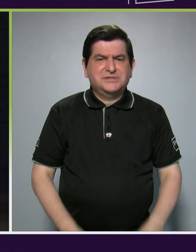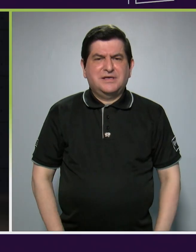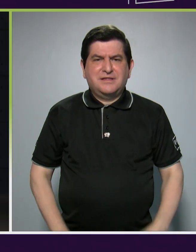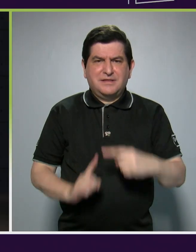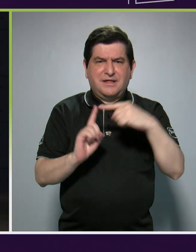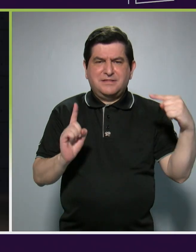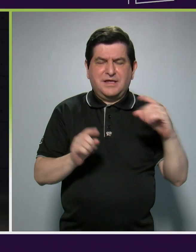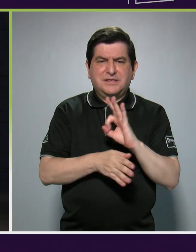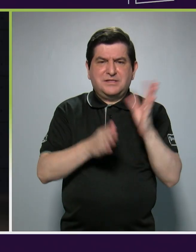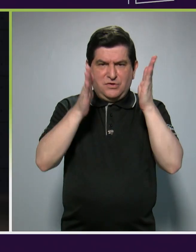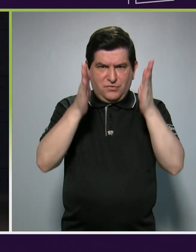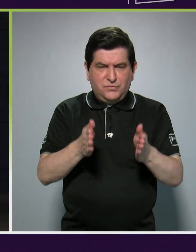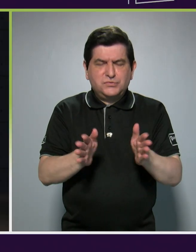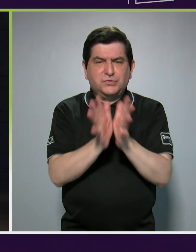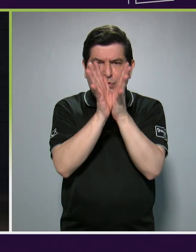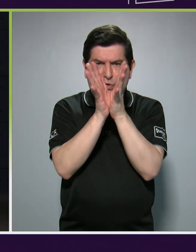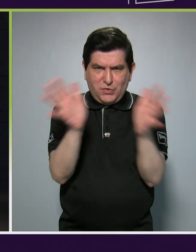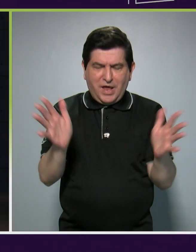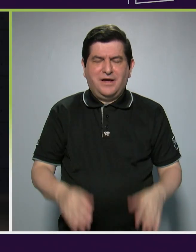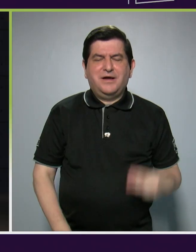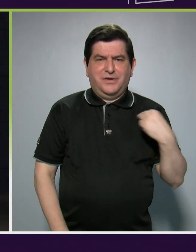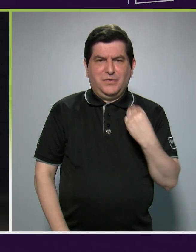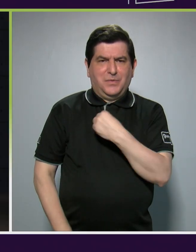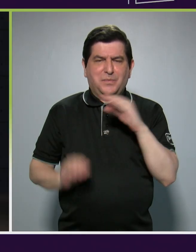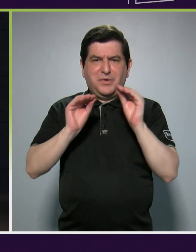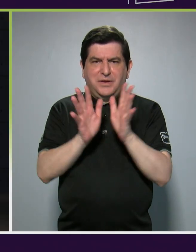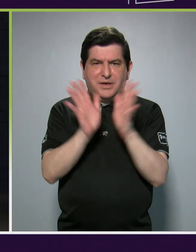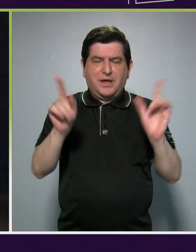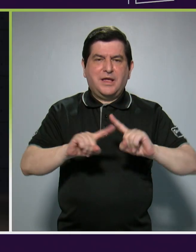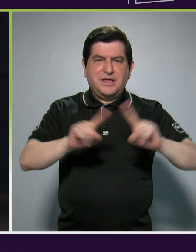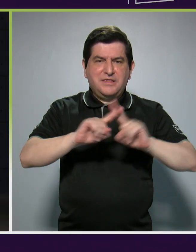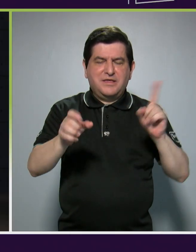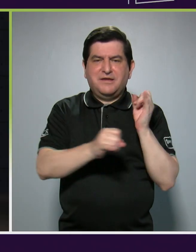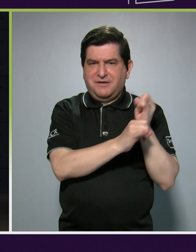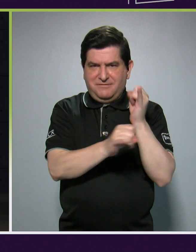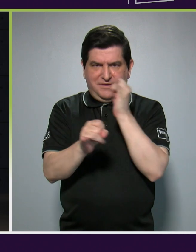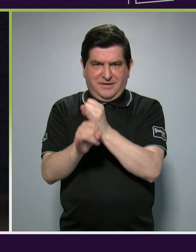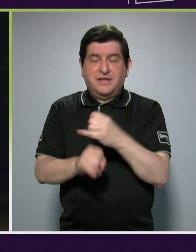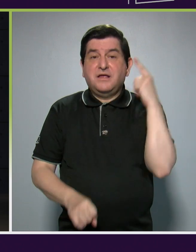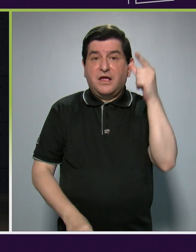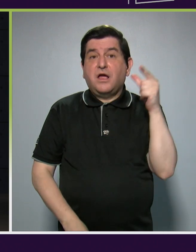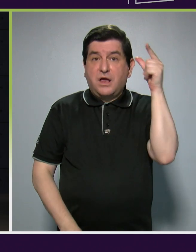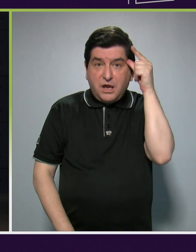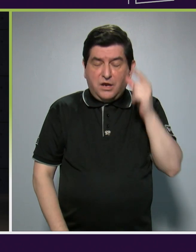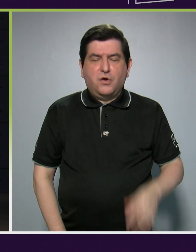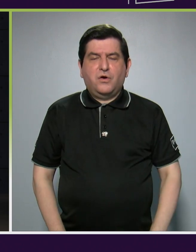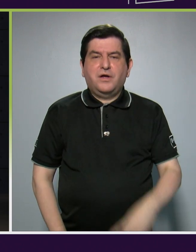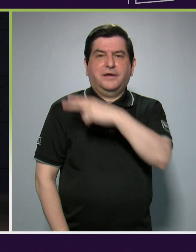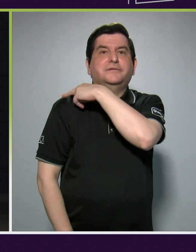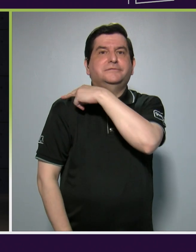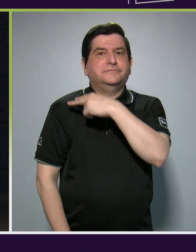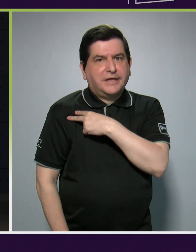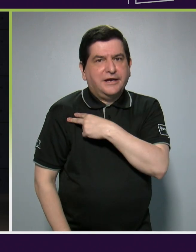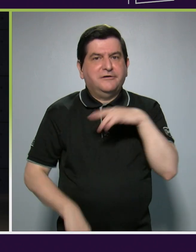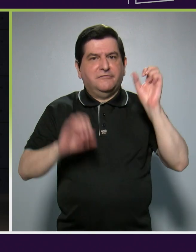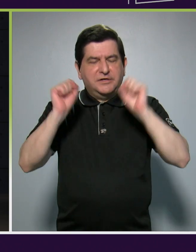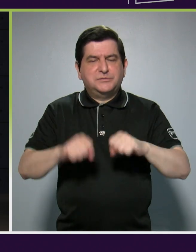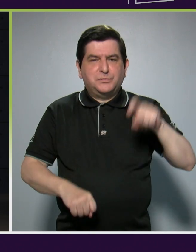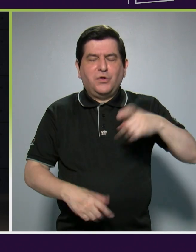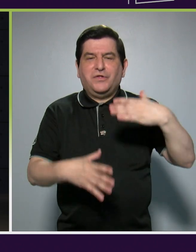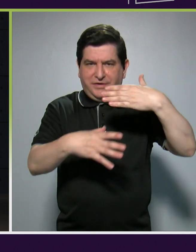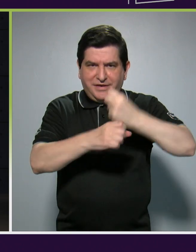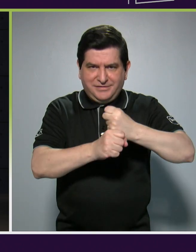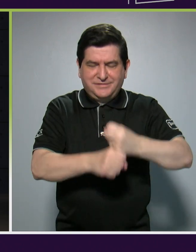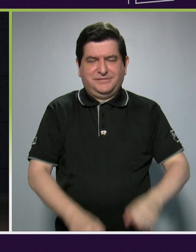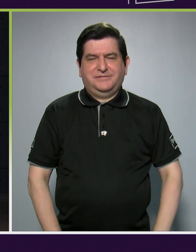las funcionarias y los funcionarios públicos del MEP y de otras instituciones, y pues por supuesto desde los jerarcas, para hacer lo necesario para